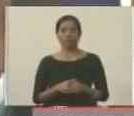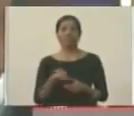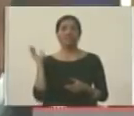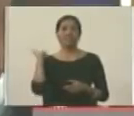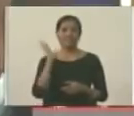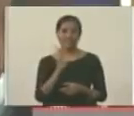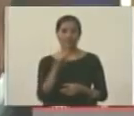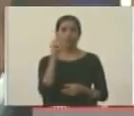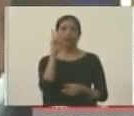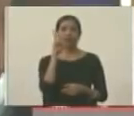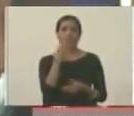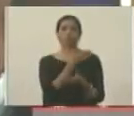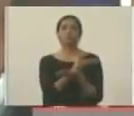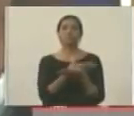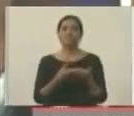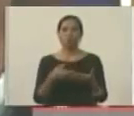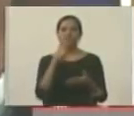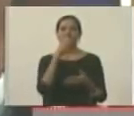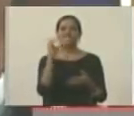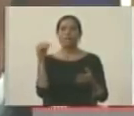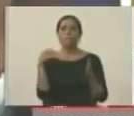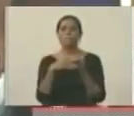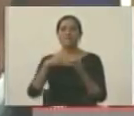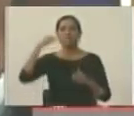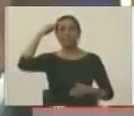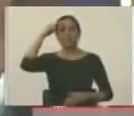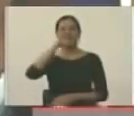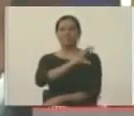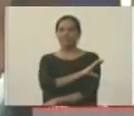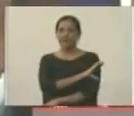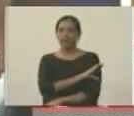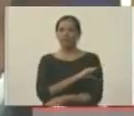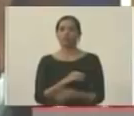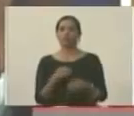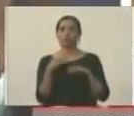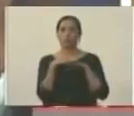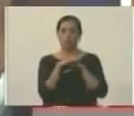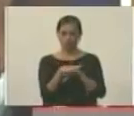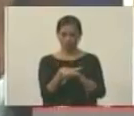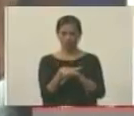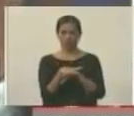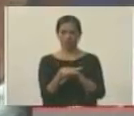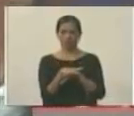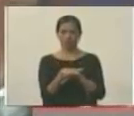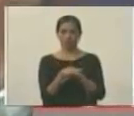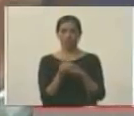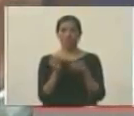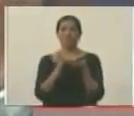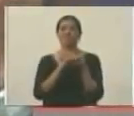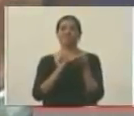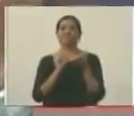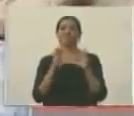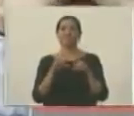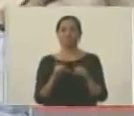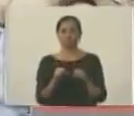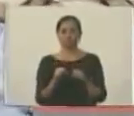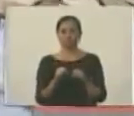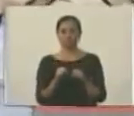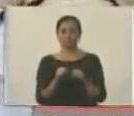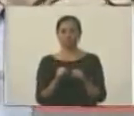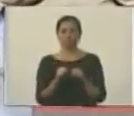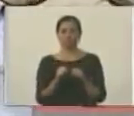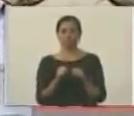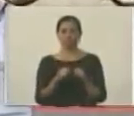a 2.100.000 milicianos y milicianas incorporados, inscritos.